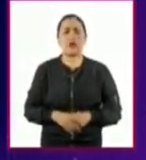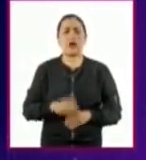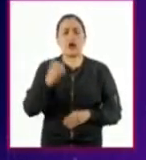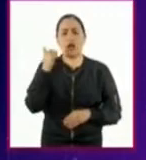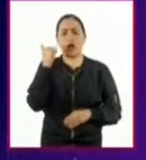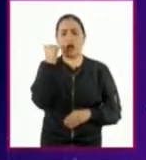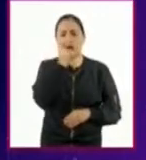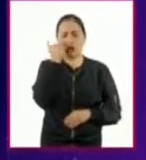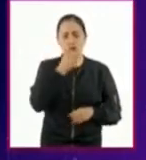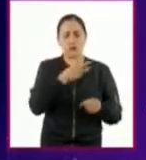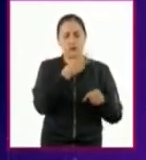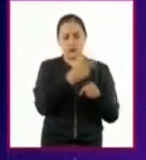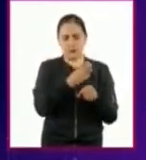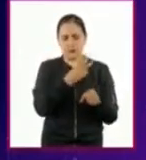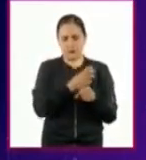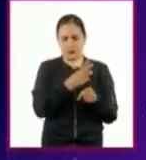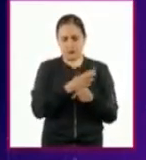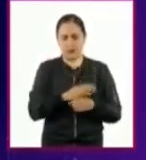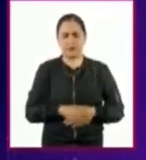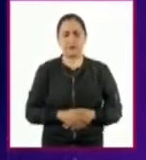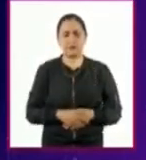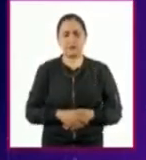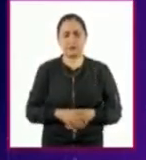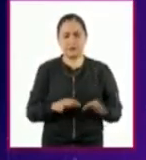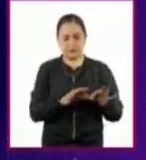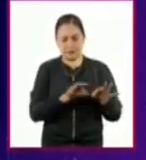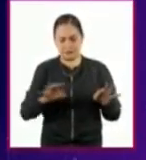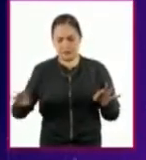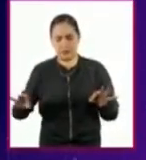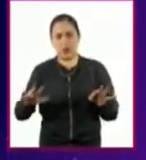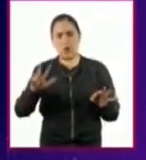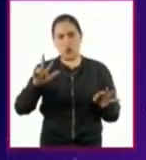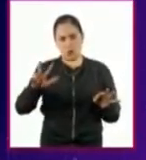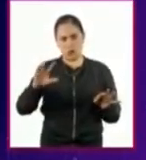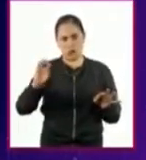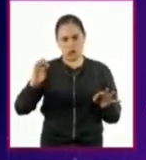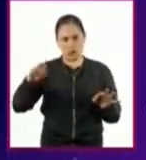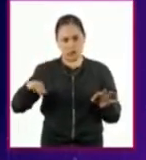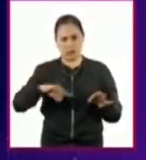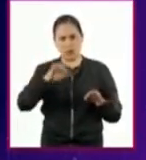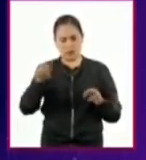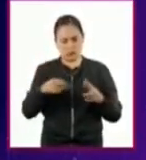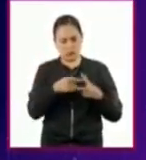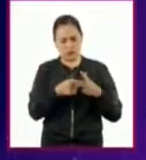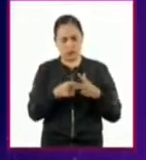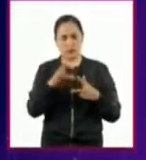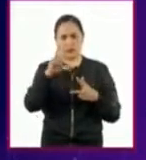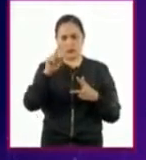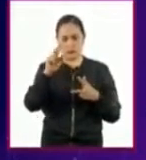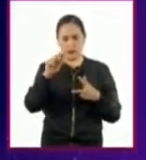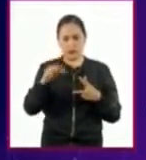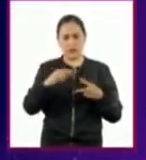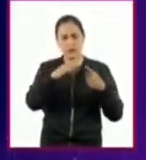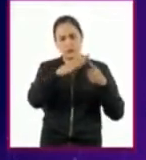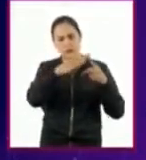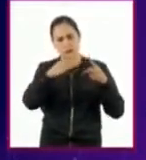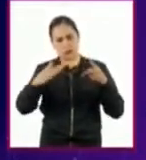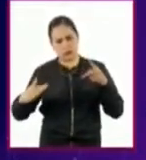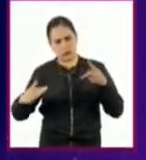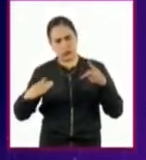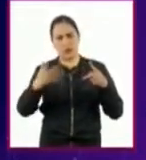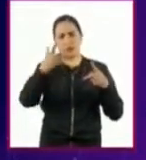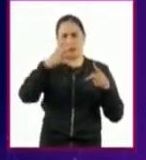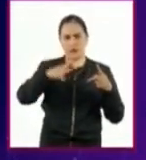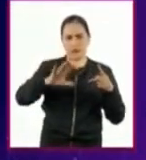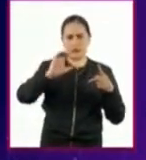8 centímetros, posteriormente el ángulo de 30 grados. Y en el otro lado del ángulo, trazó el lado de 10